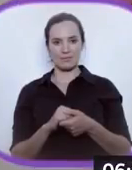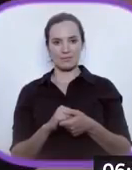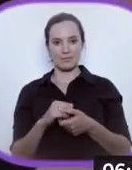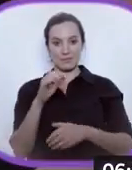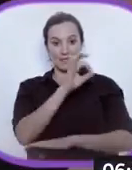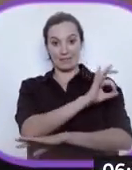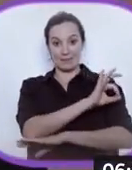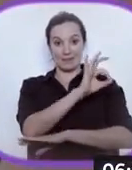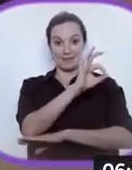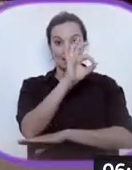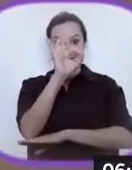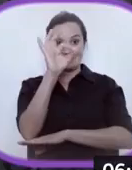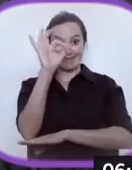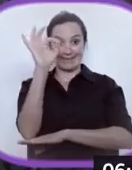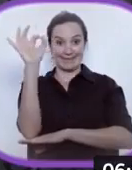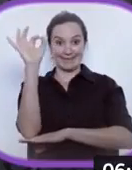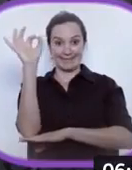Amanecer.